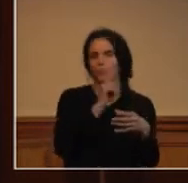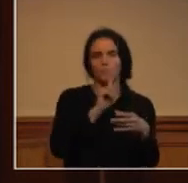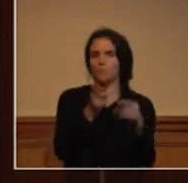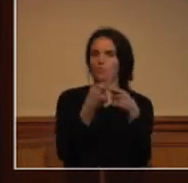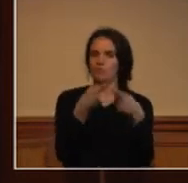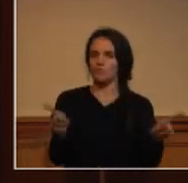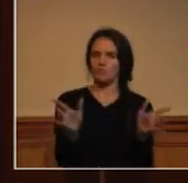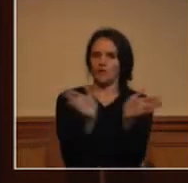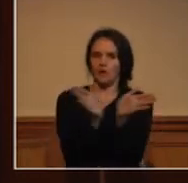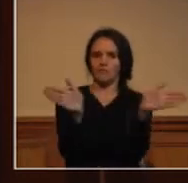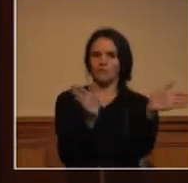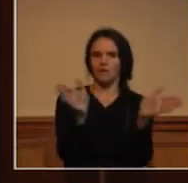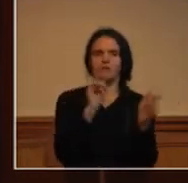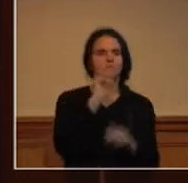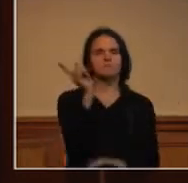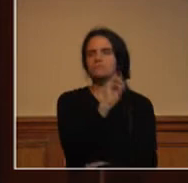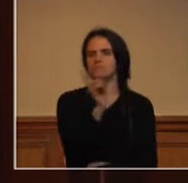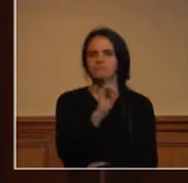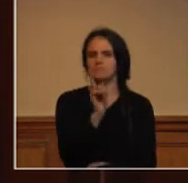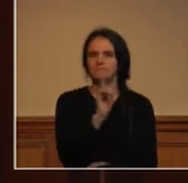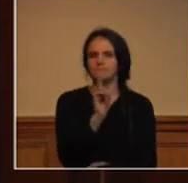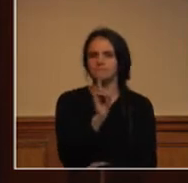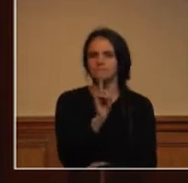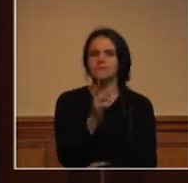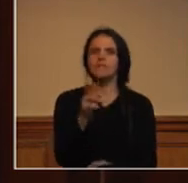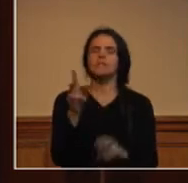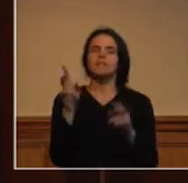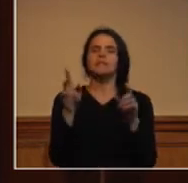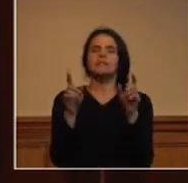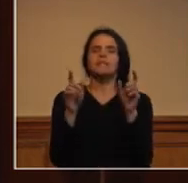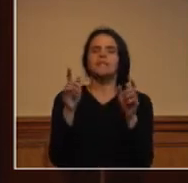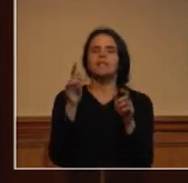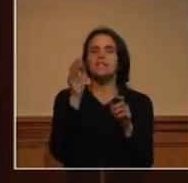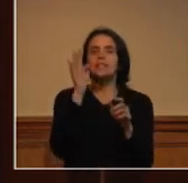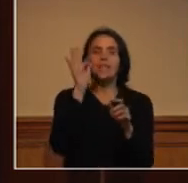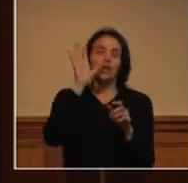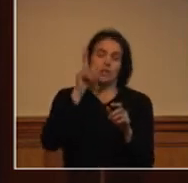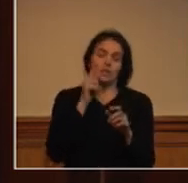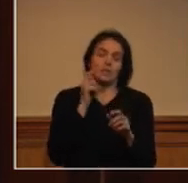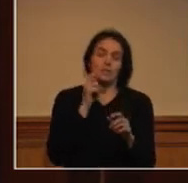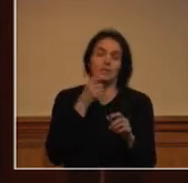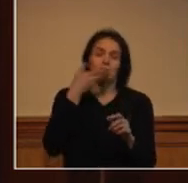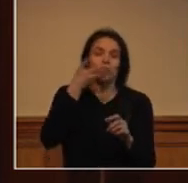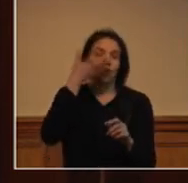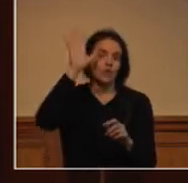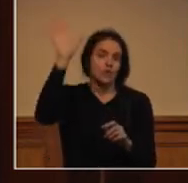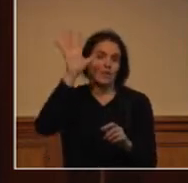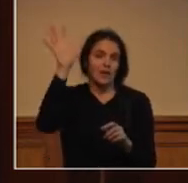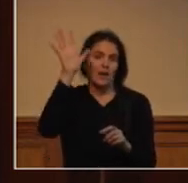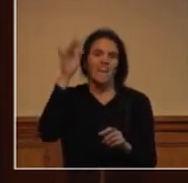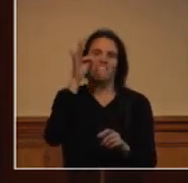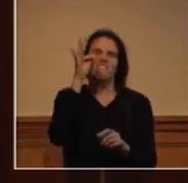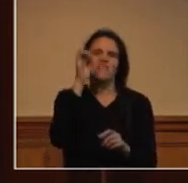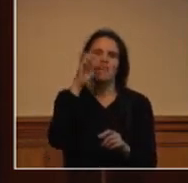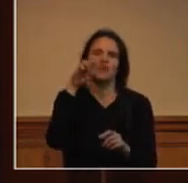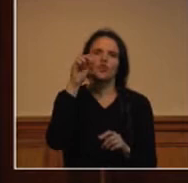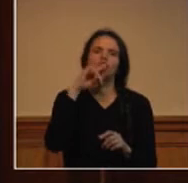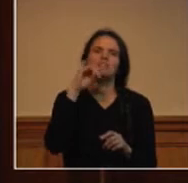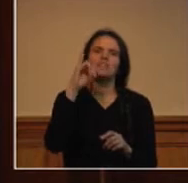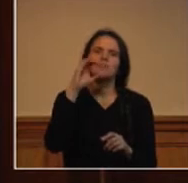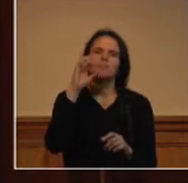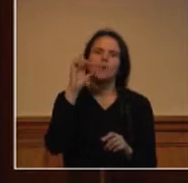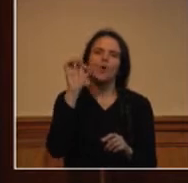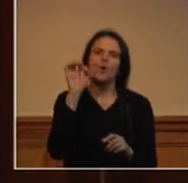recordemos que la teoría del endofenotipo conductual es una teoría probabilística, así lo señala